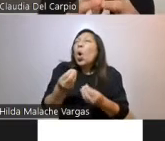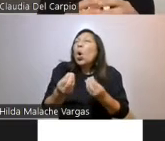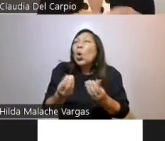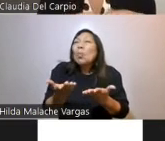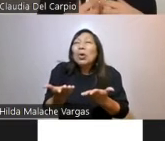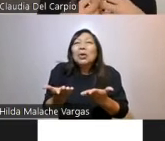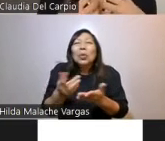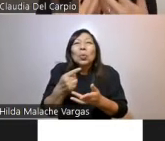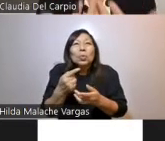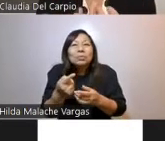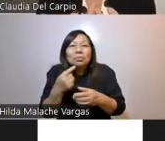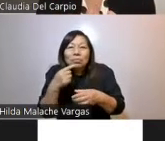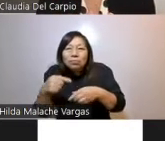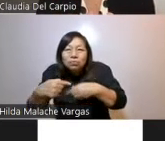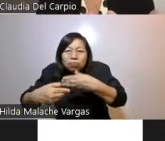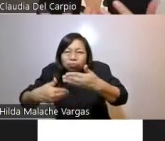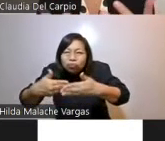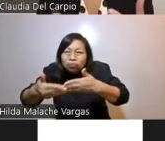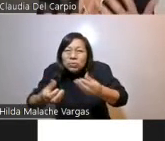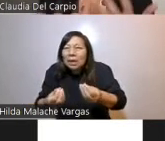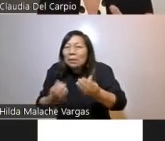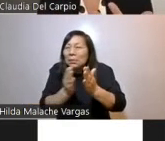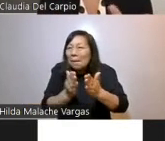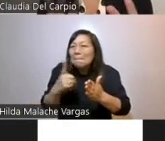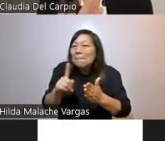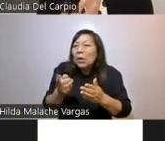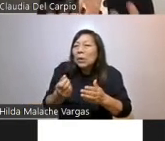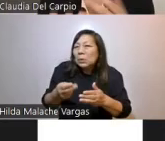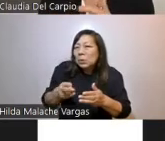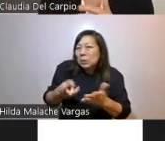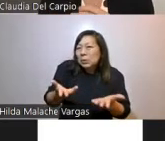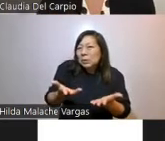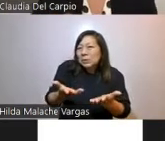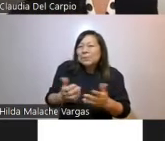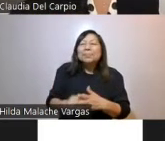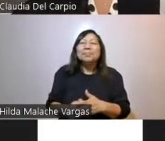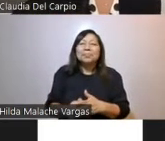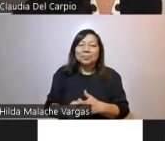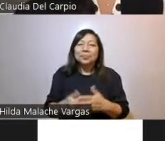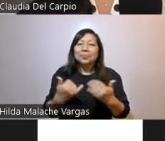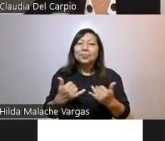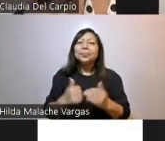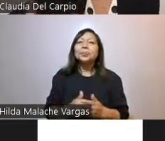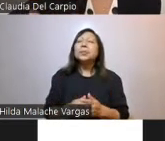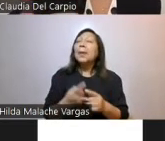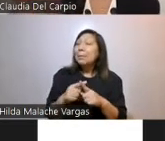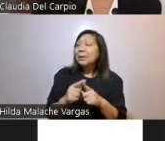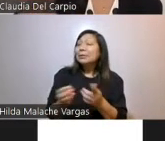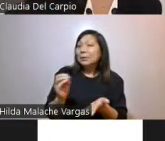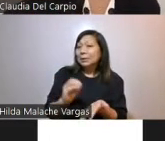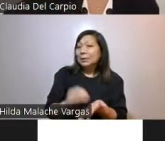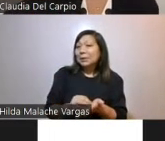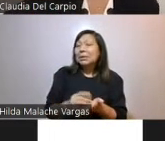sexo genera condiciones adecuadas para el sobrecrecimiento de hongos y bacterias. Pero además,